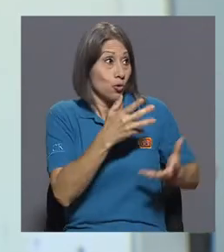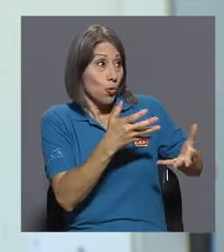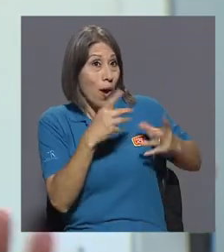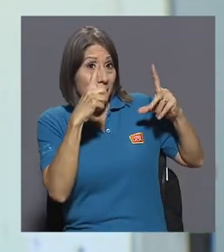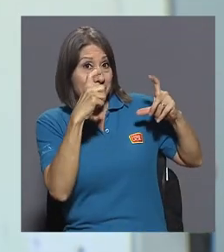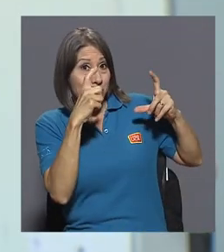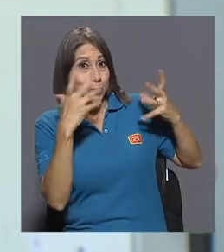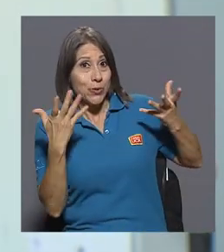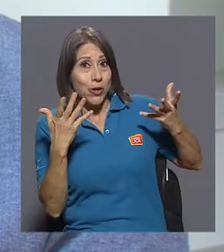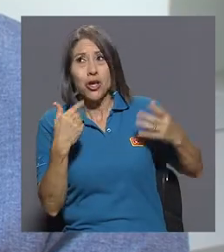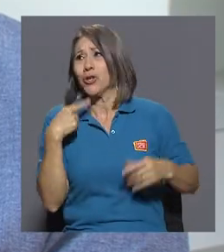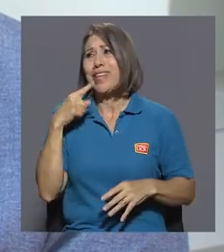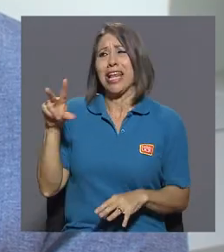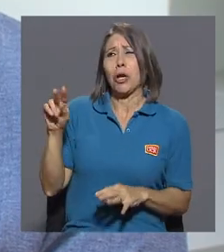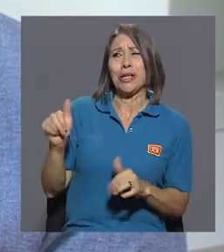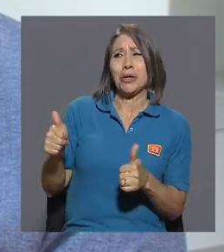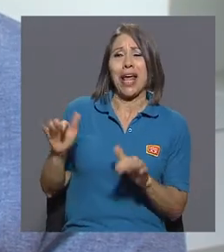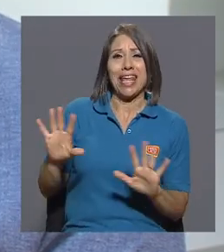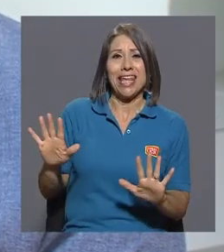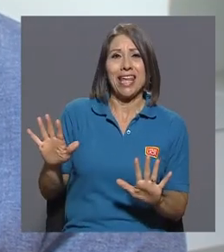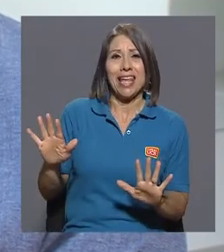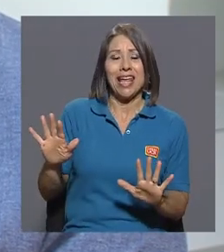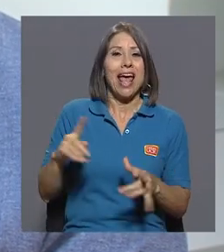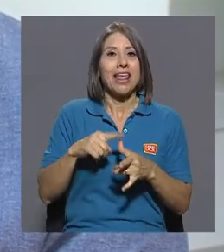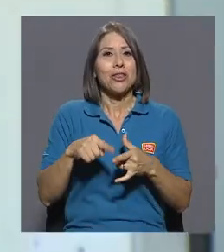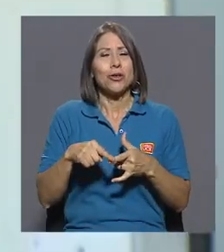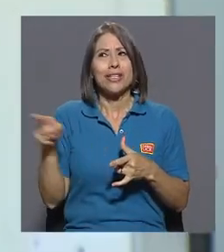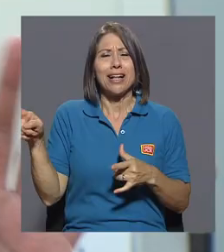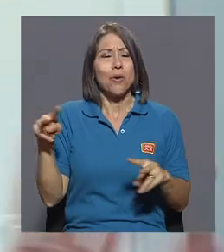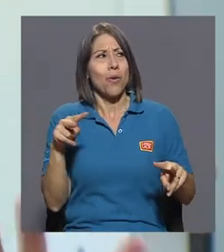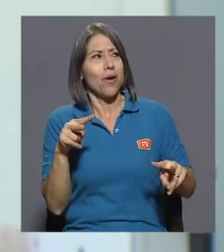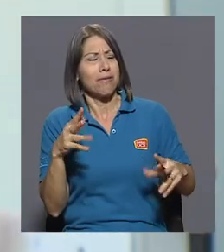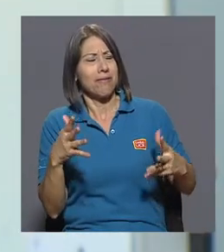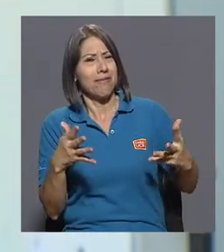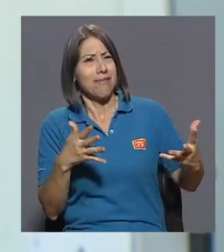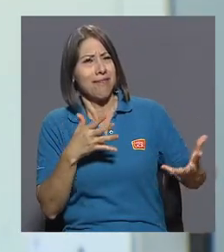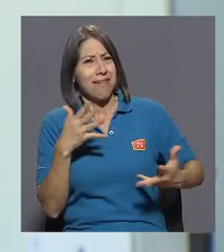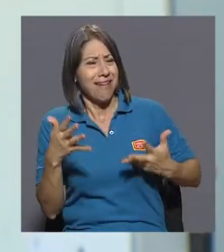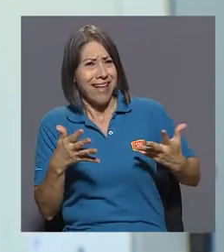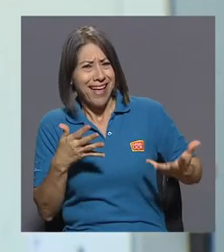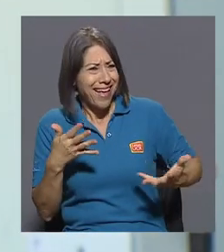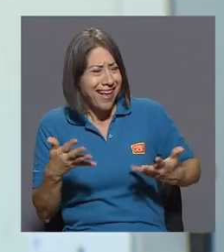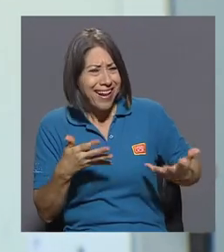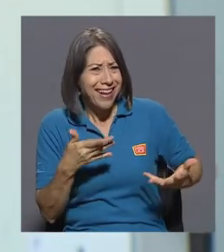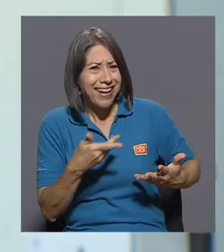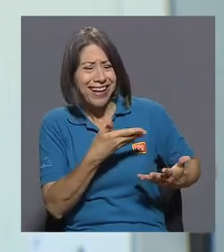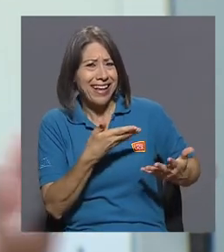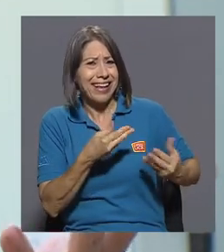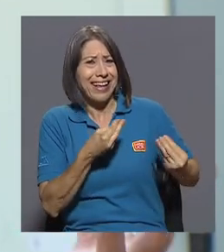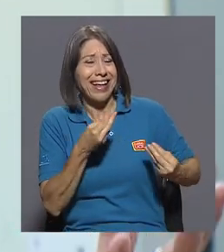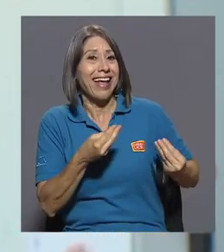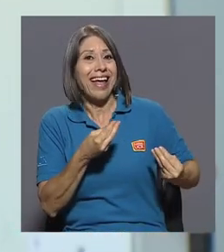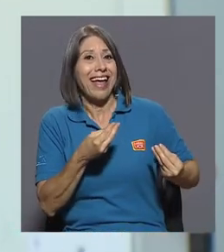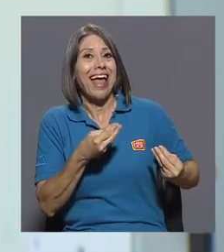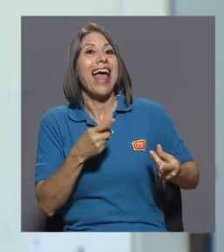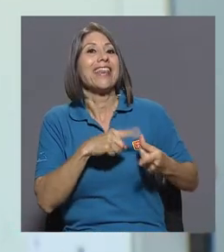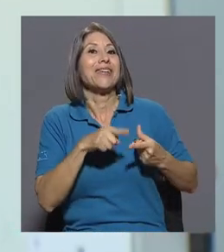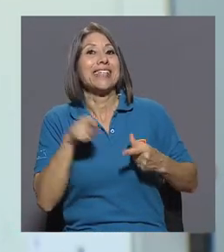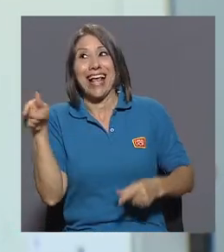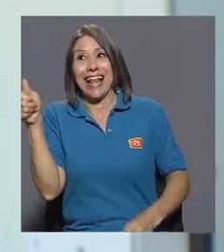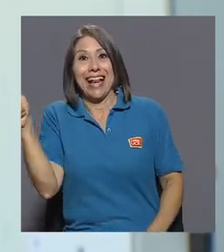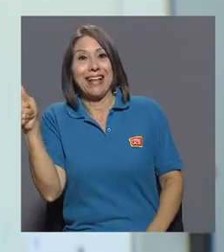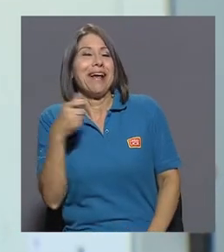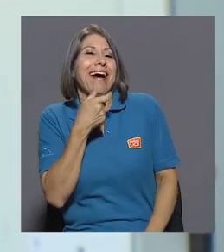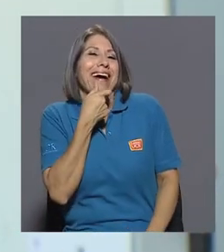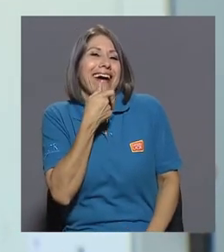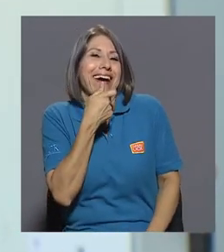Yo le digo, no, it's okay, ¿verdad? Entonces se quedó como, él dijo, no, I'm just kidding, I'm just kidding. Y él se murió la risa, y